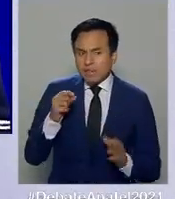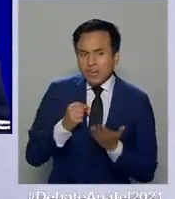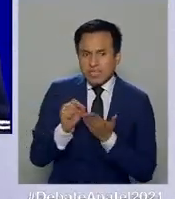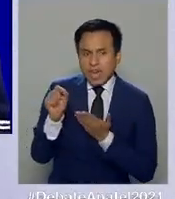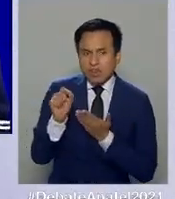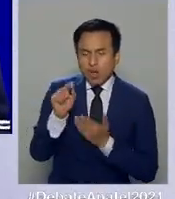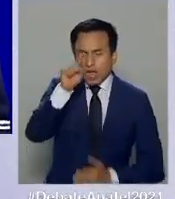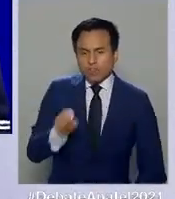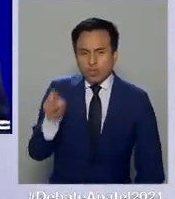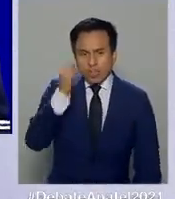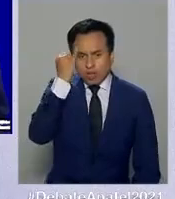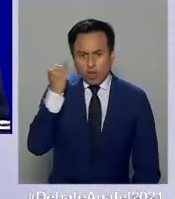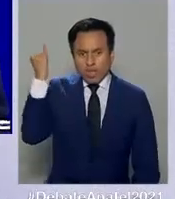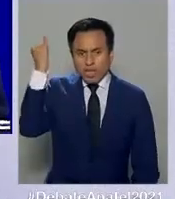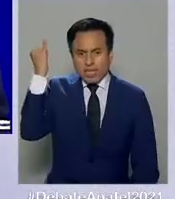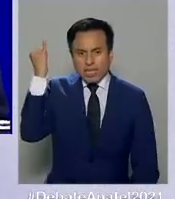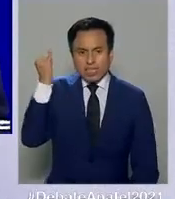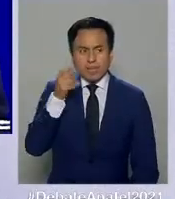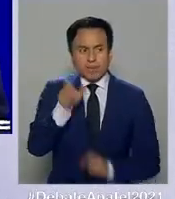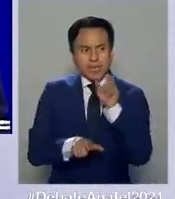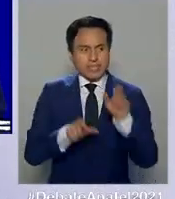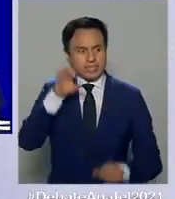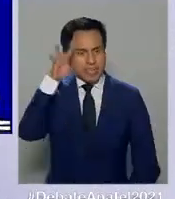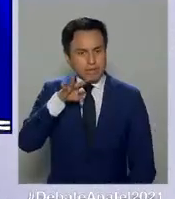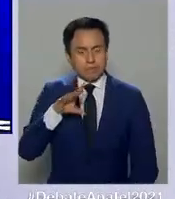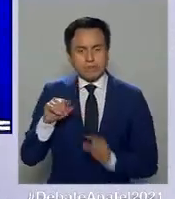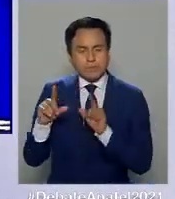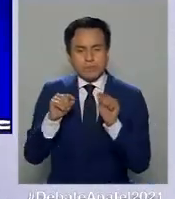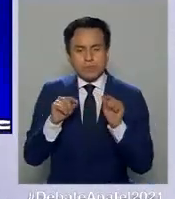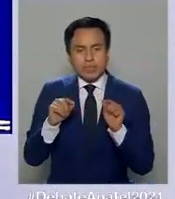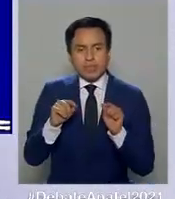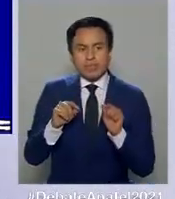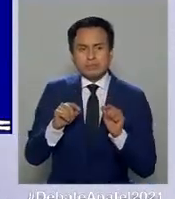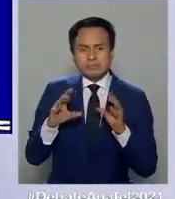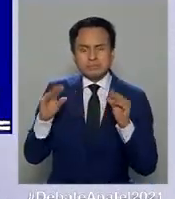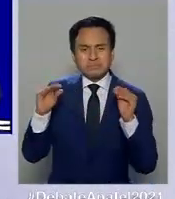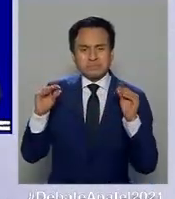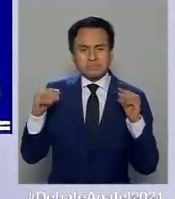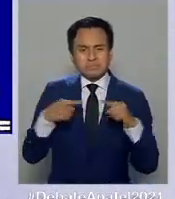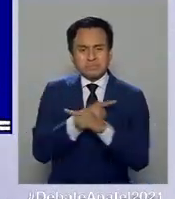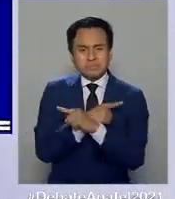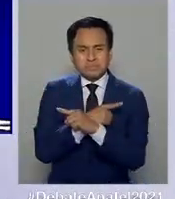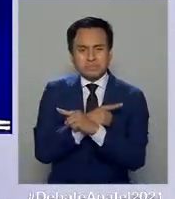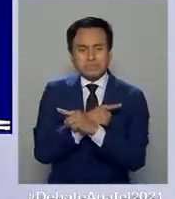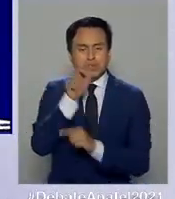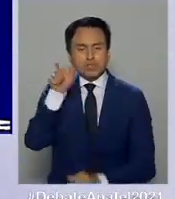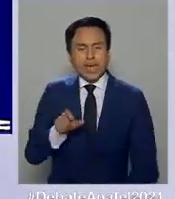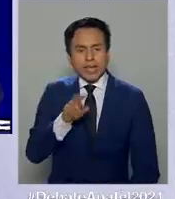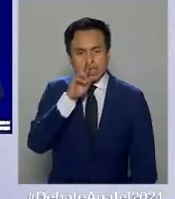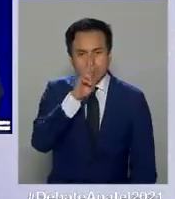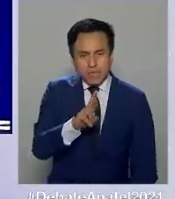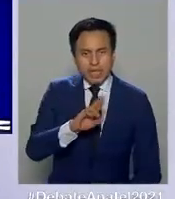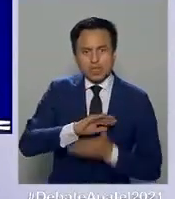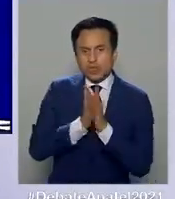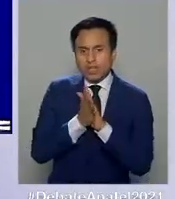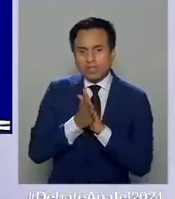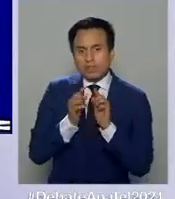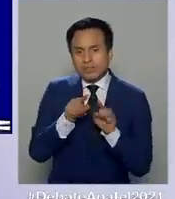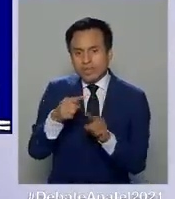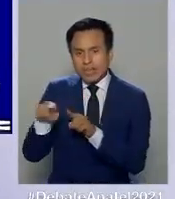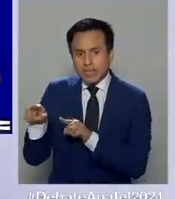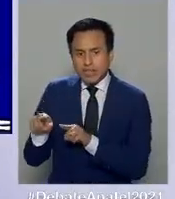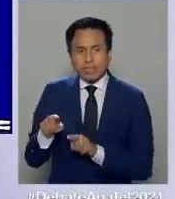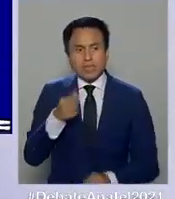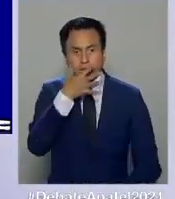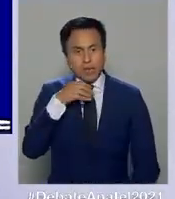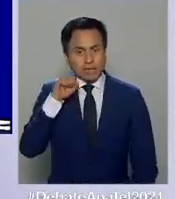Yo jamás he validado la cancelación ideológica. No he visto que y la gente sabe en su casa de que acá nosotros somos unas personas que respetan totalmente la diversidad. No hablen al mismo tiempo, por Gabriel,